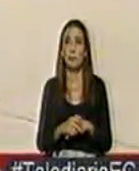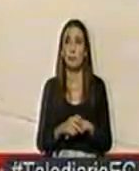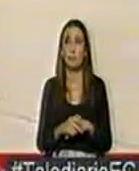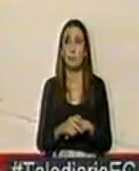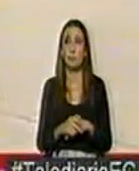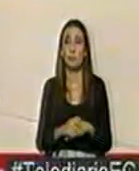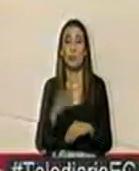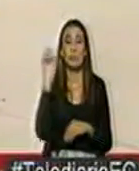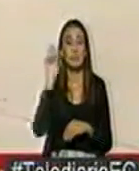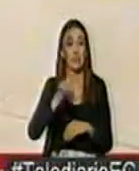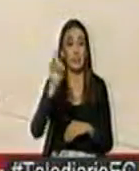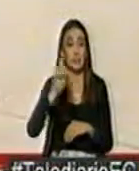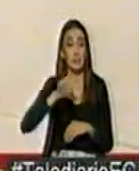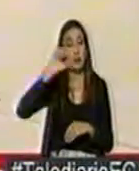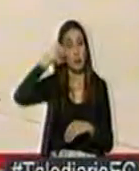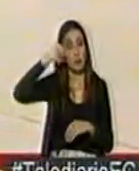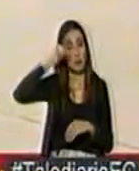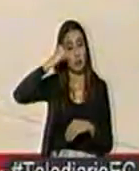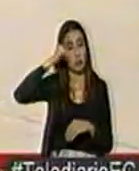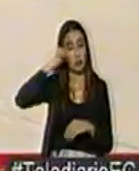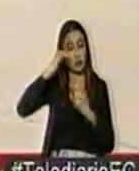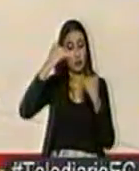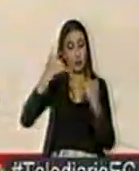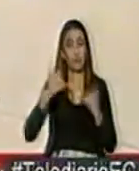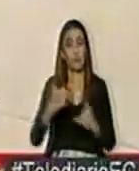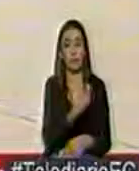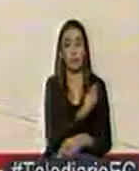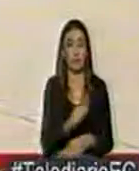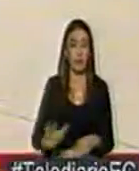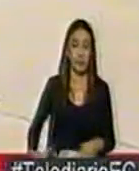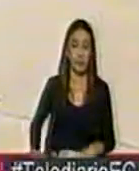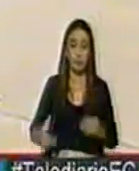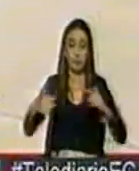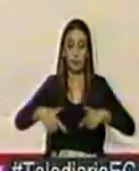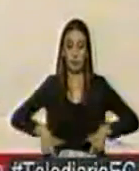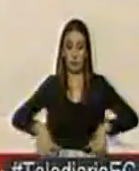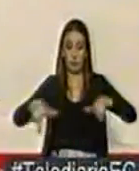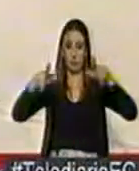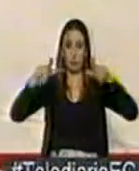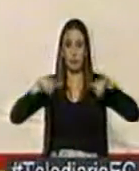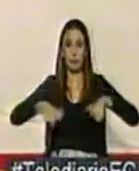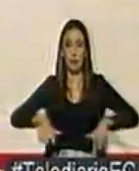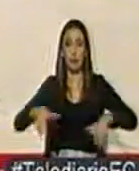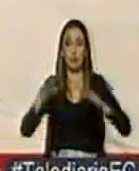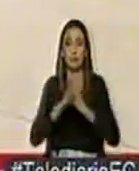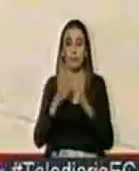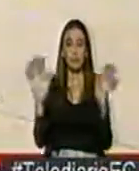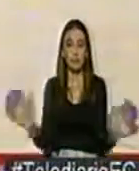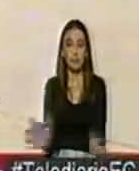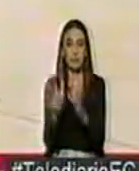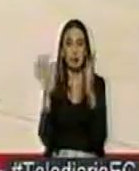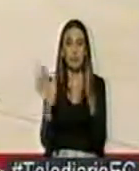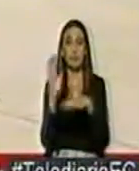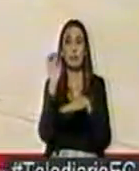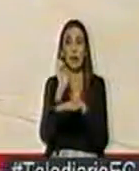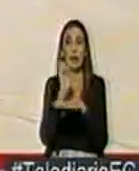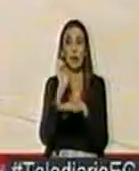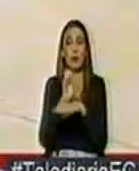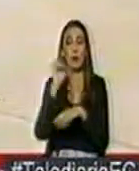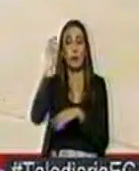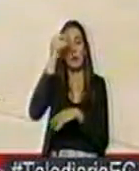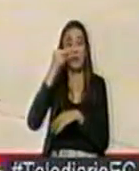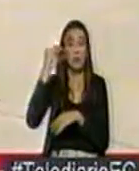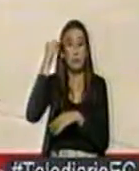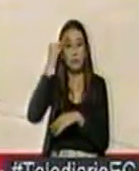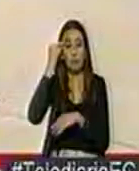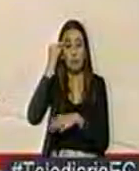Es necesario recordar además que el presidente de la República, Lenín Moreno, durante el evento Vive Ecuador, mencionó que el gobierno nacional